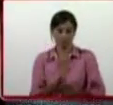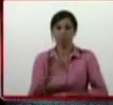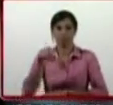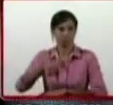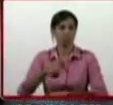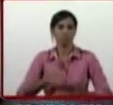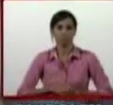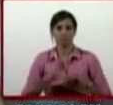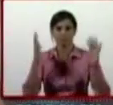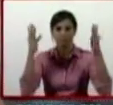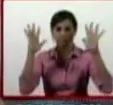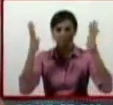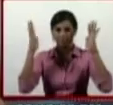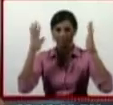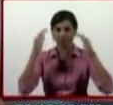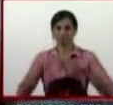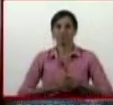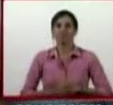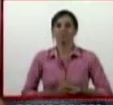Y